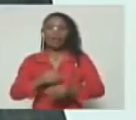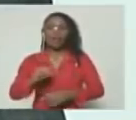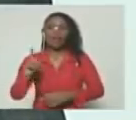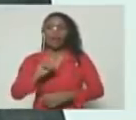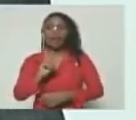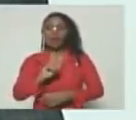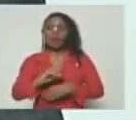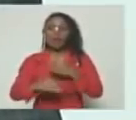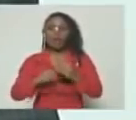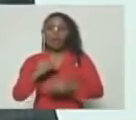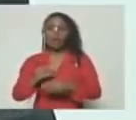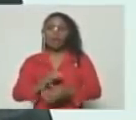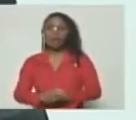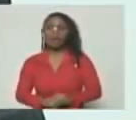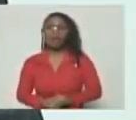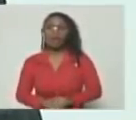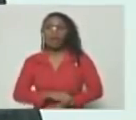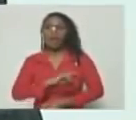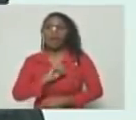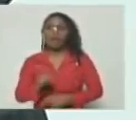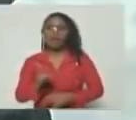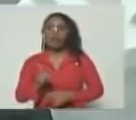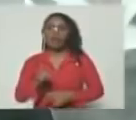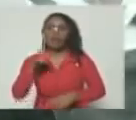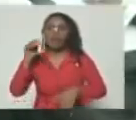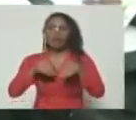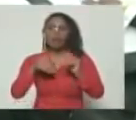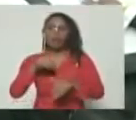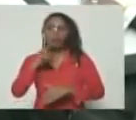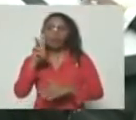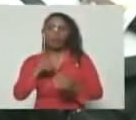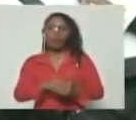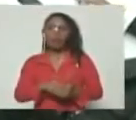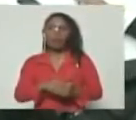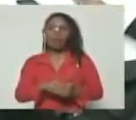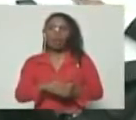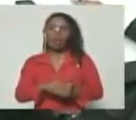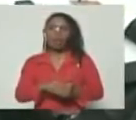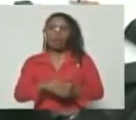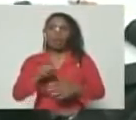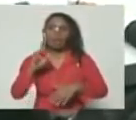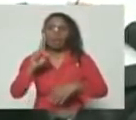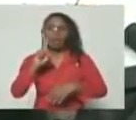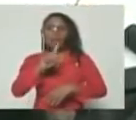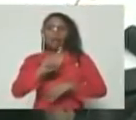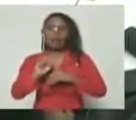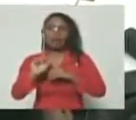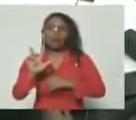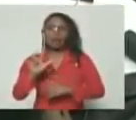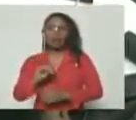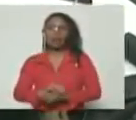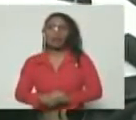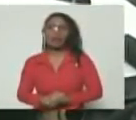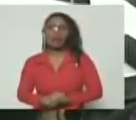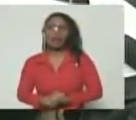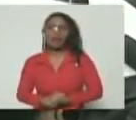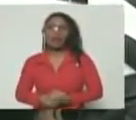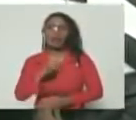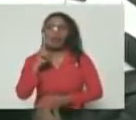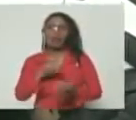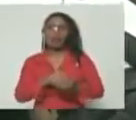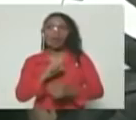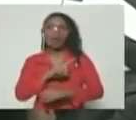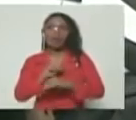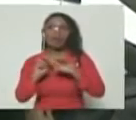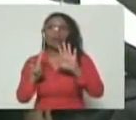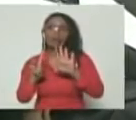va a esas elecciones del 2013, del 2017,